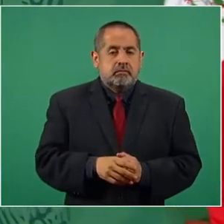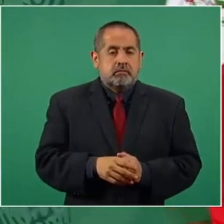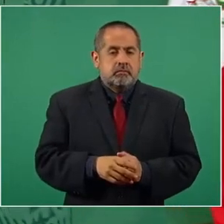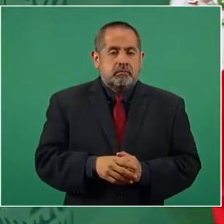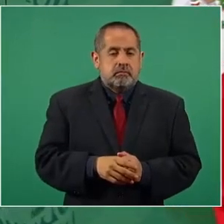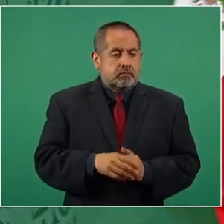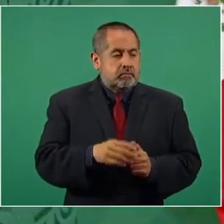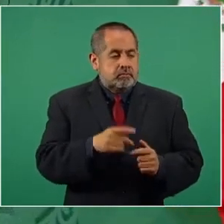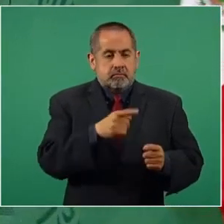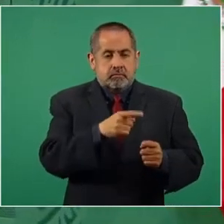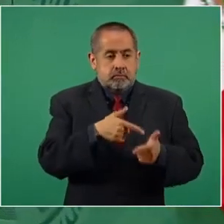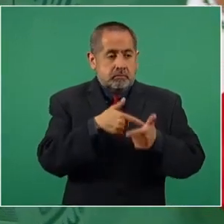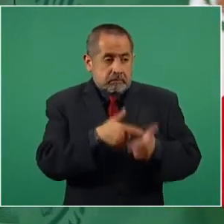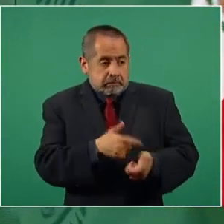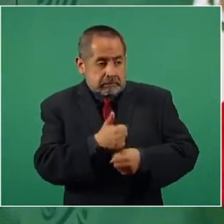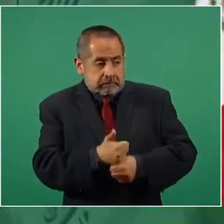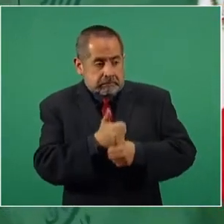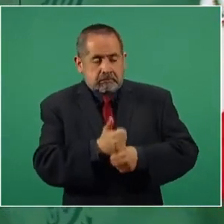no sigan